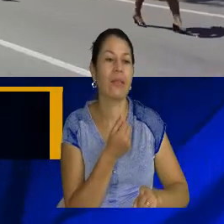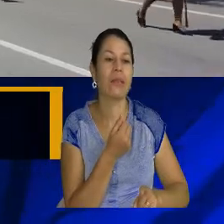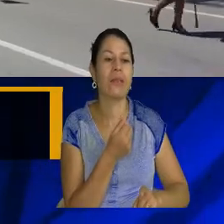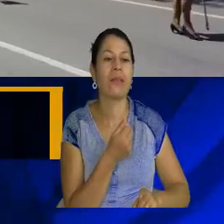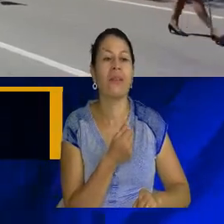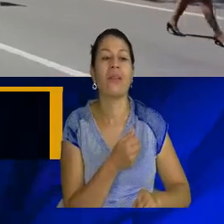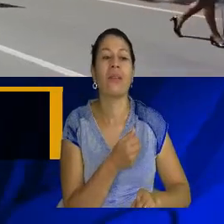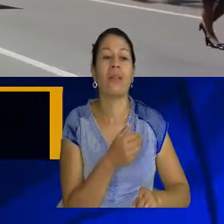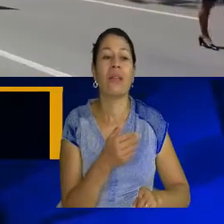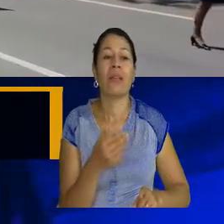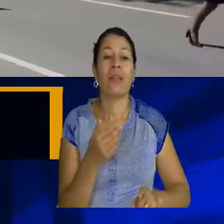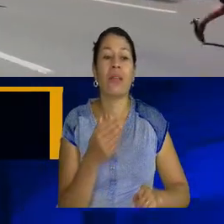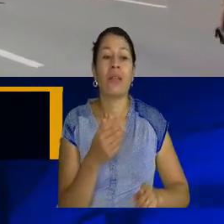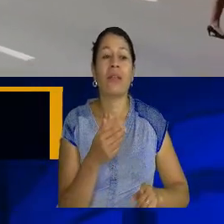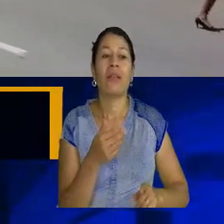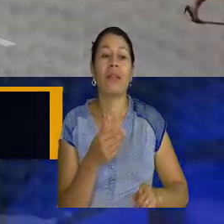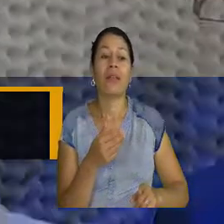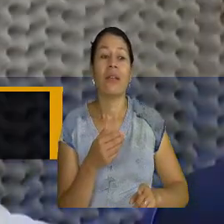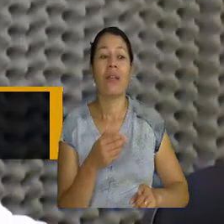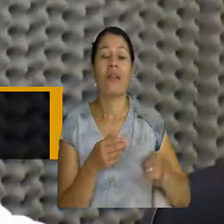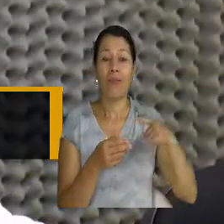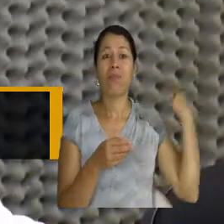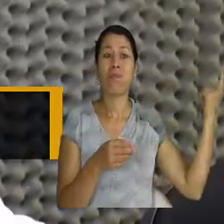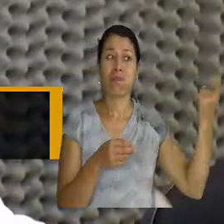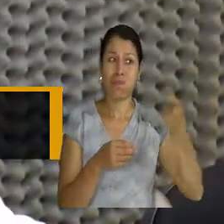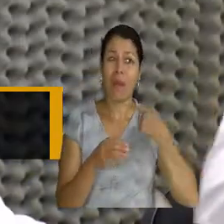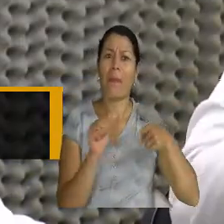estos momentos, todo el mundo practicando, ¿cierto?